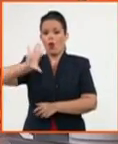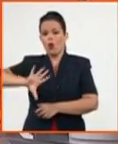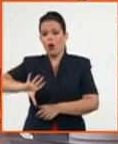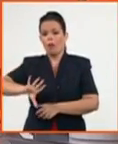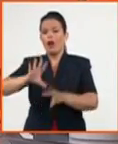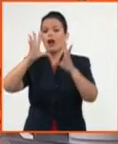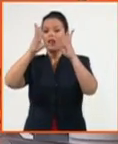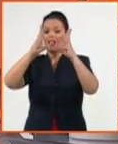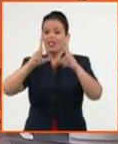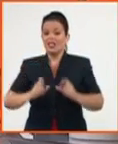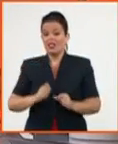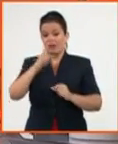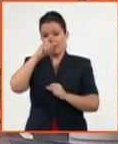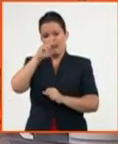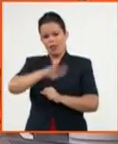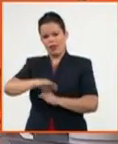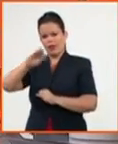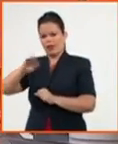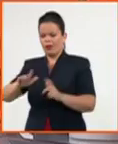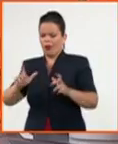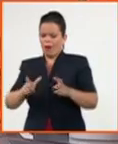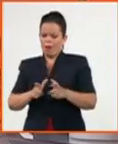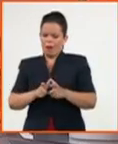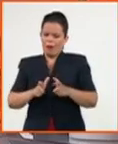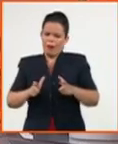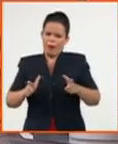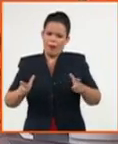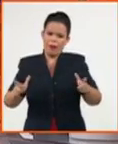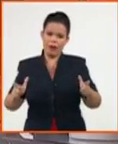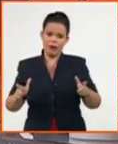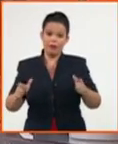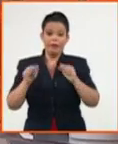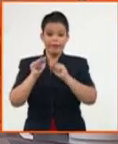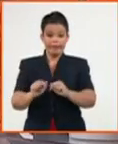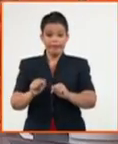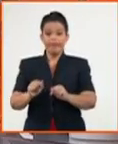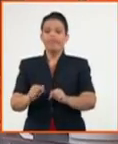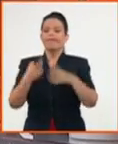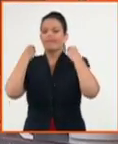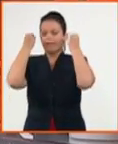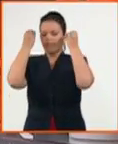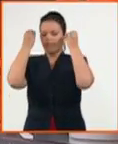esta enfermedad a partir de que son la población que hoy no estaba con nada